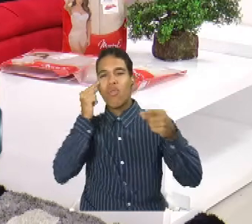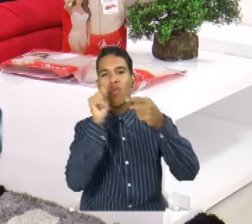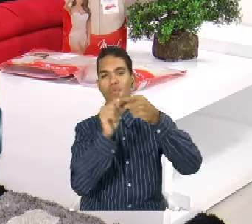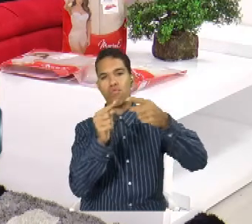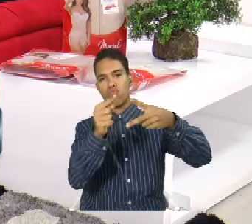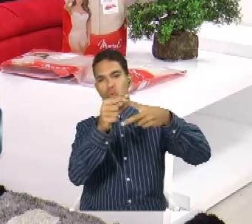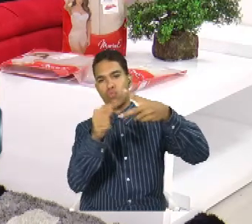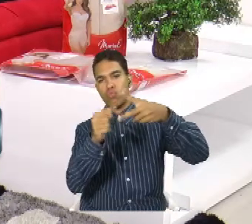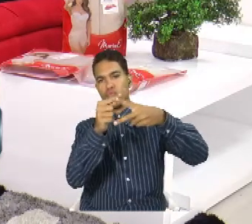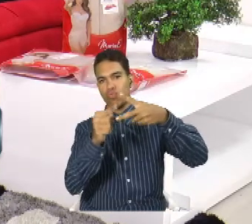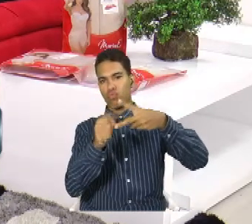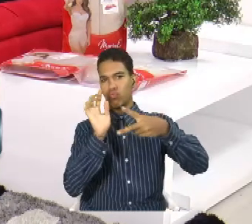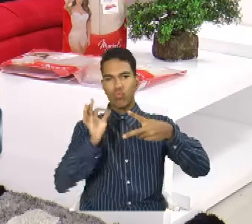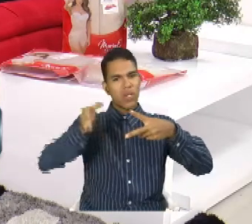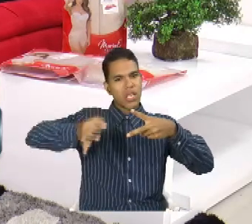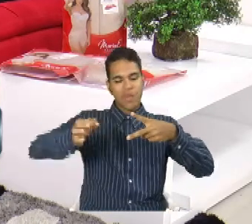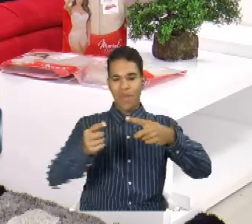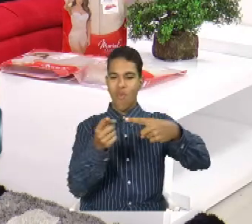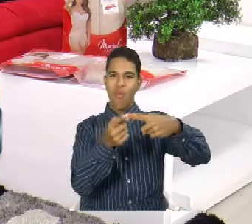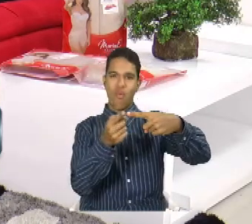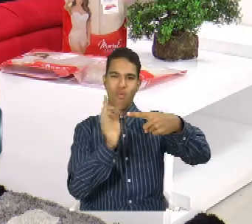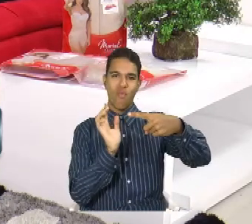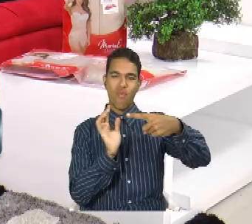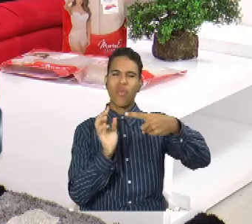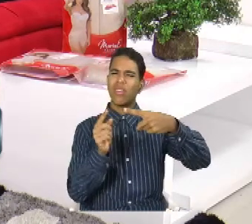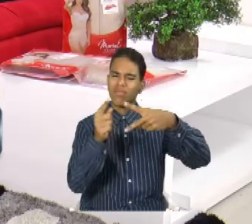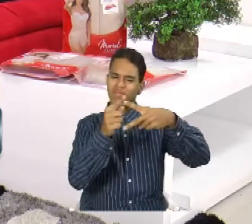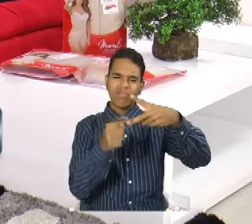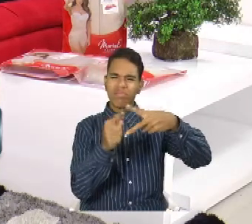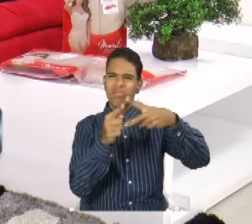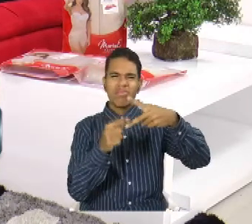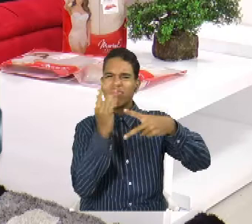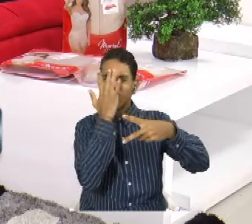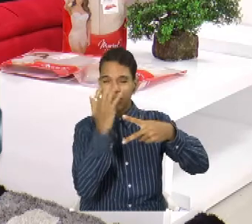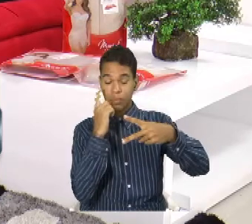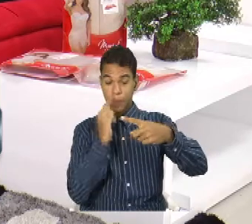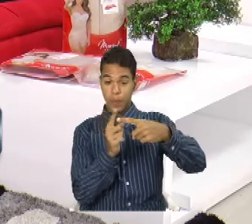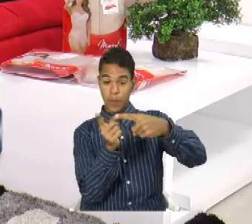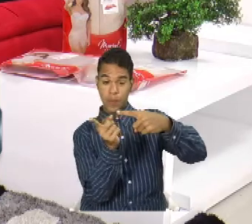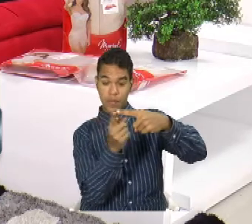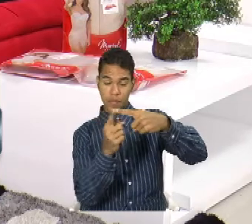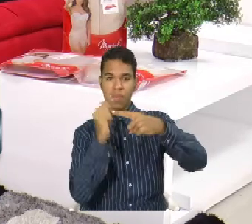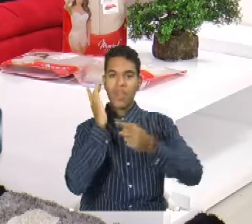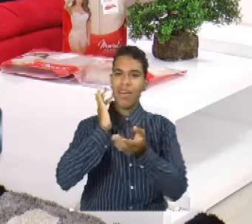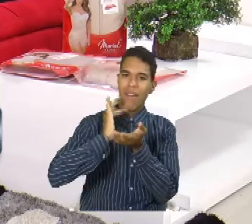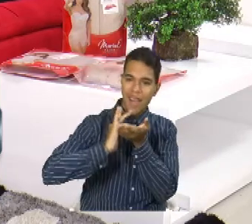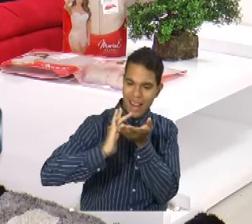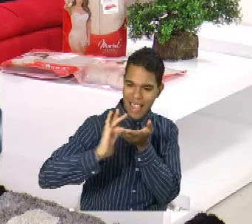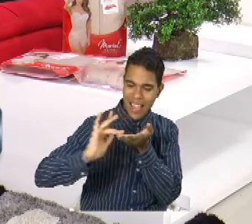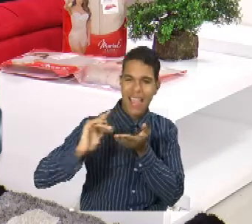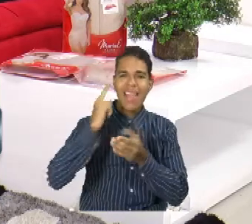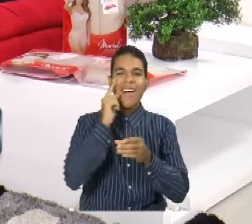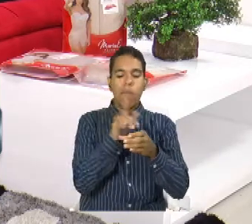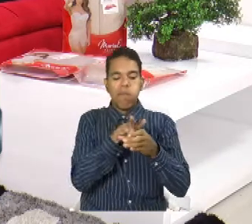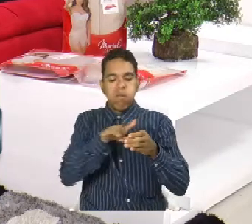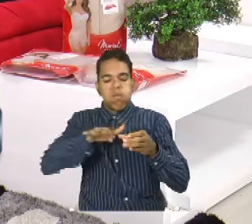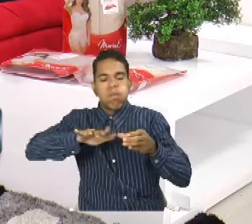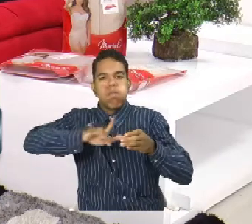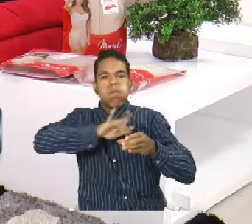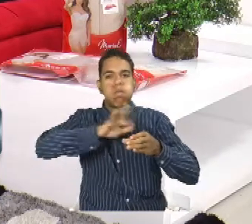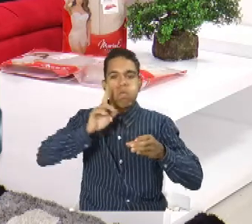Dos posoperatorios. Sí. A ver, le digo, porque el primero es para drenar y sacar todo lo que es los líquidos y evitar que se